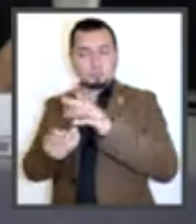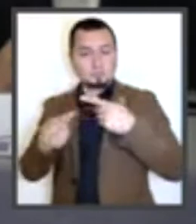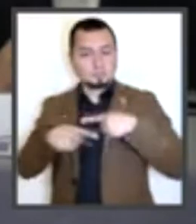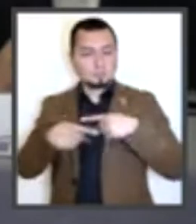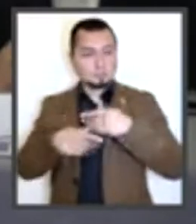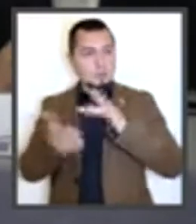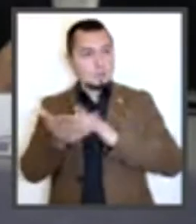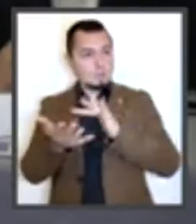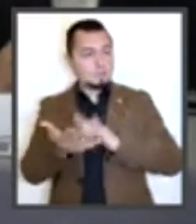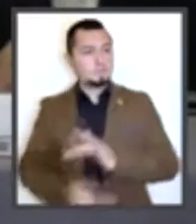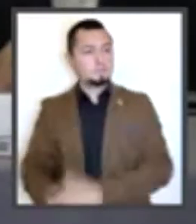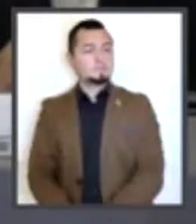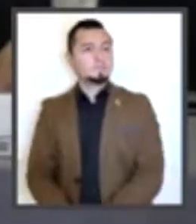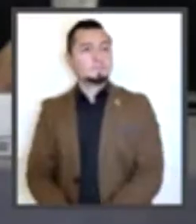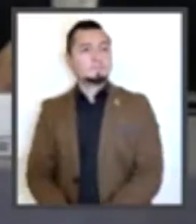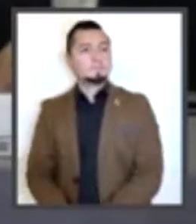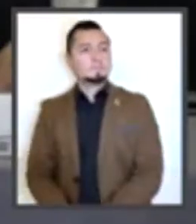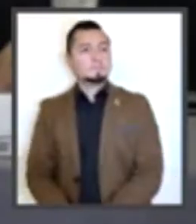por su apoyo.